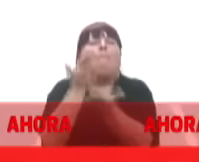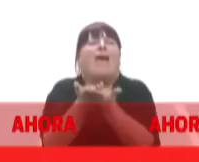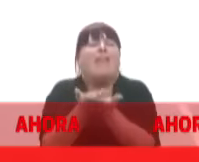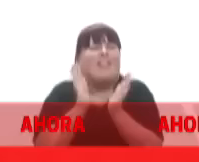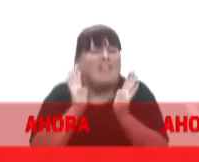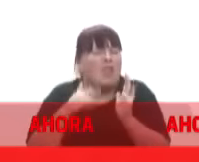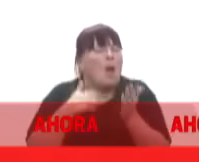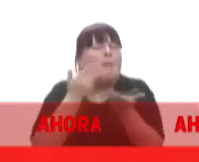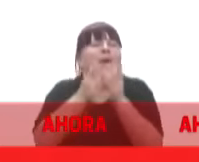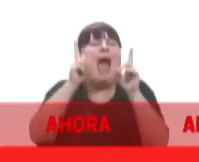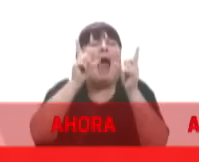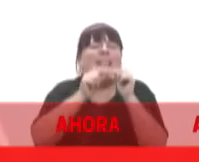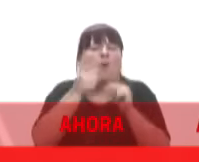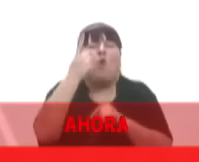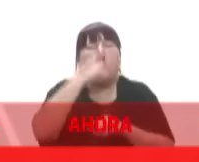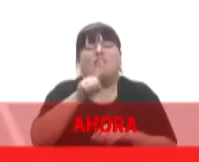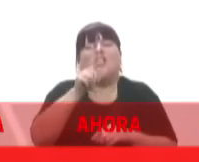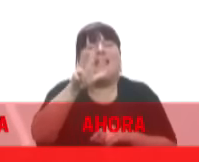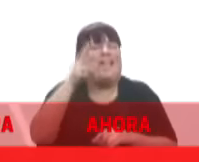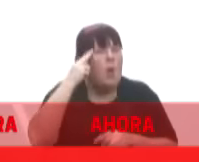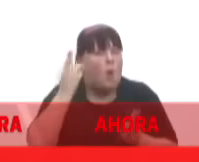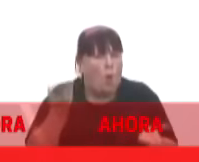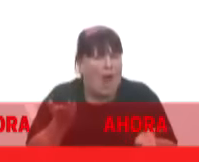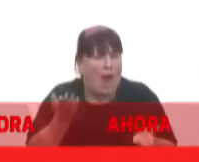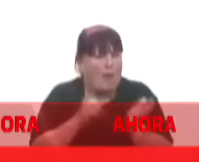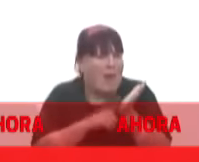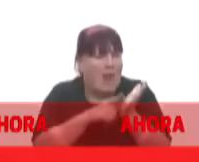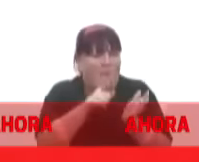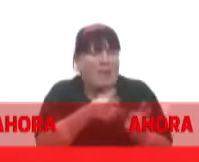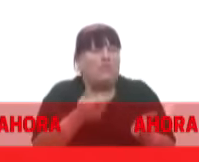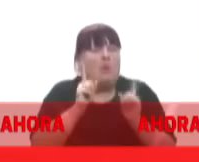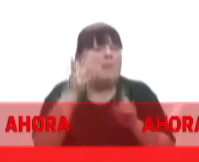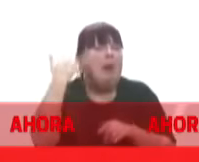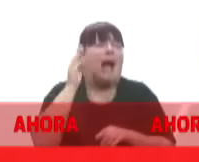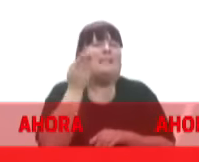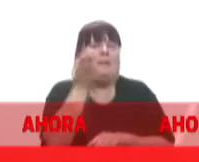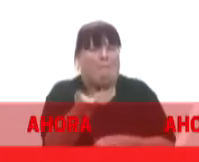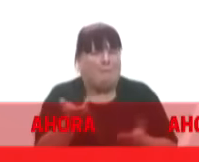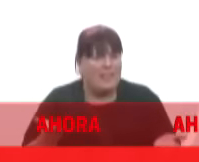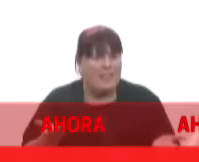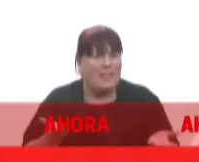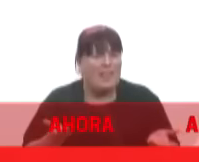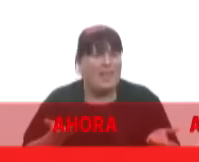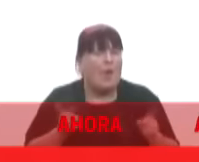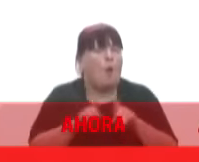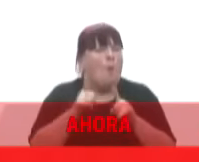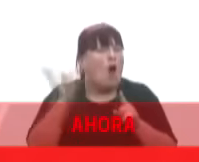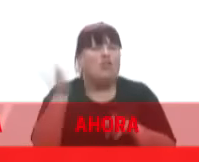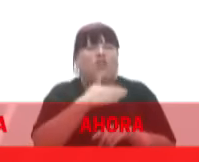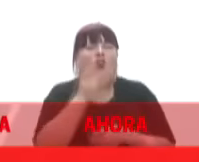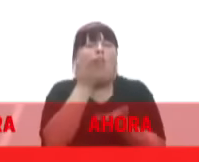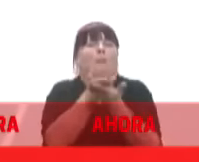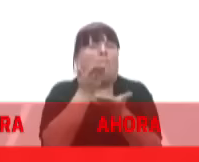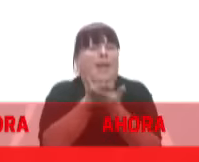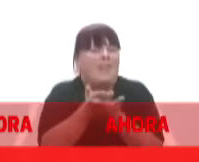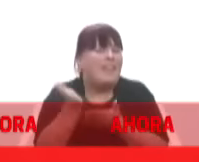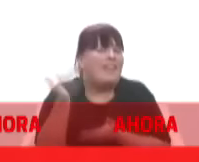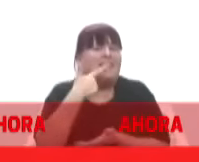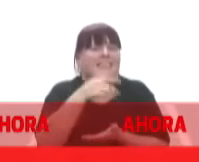Es una moción en los términos del artículo 139. Como fue la moción que se hizo antes... como son todas las mociones que hacen